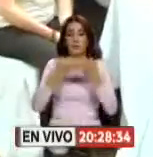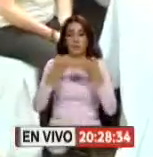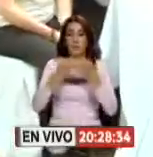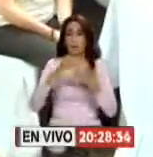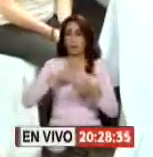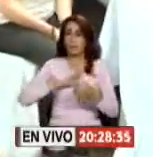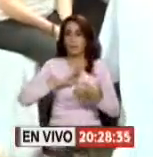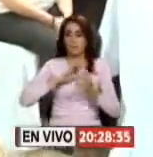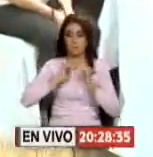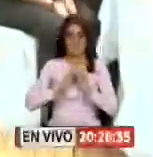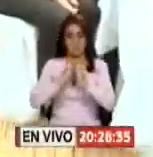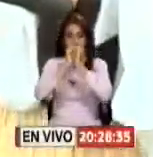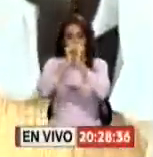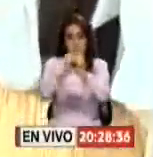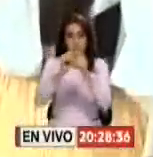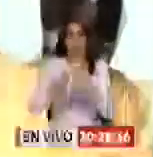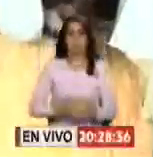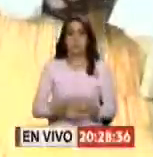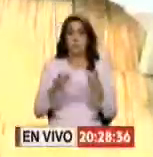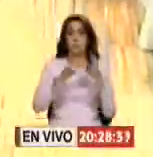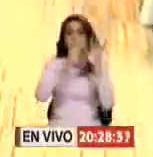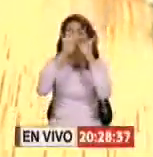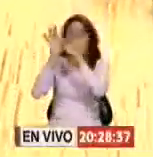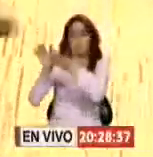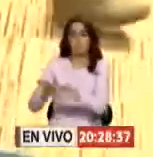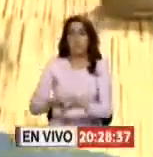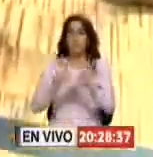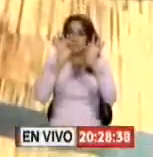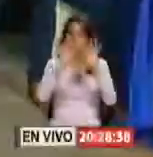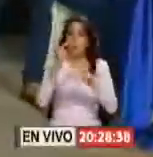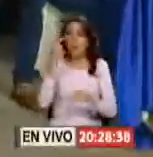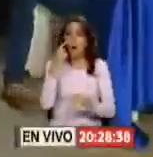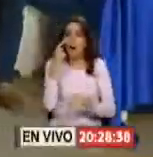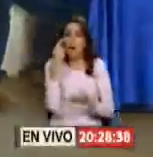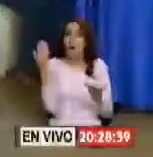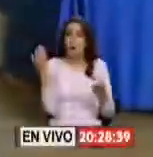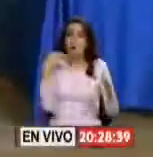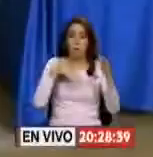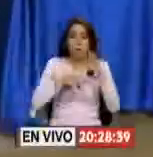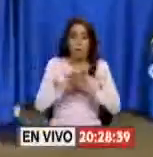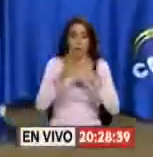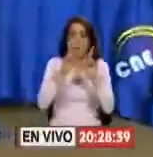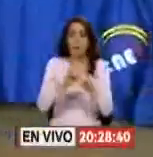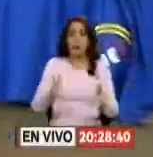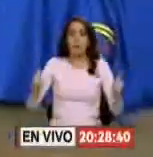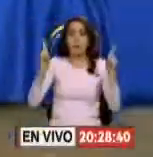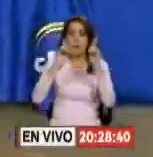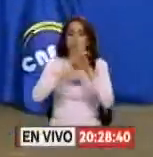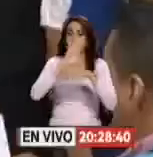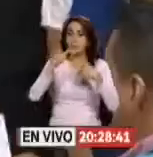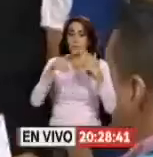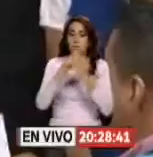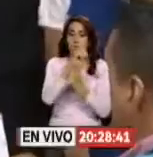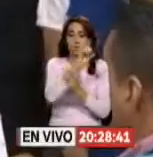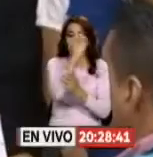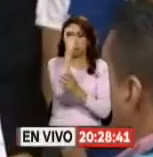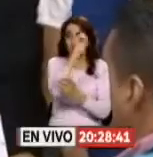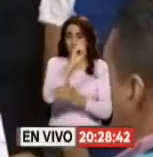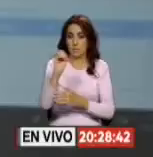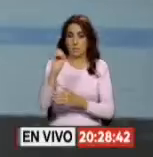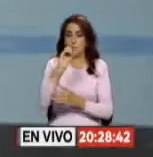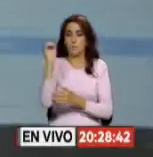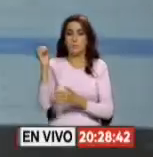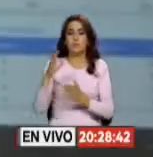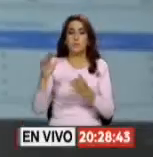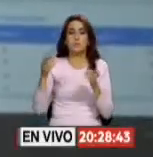técnico. Además, que el sistema informático está listo para comprobar que se ingresen para el simulacro el 100% de datos de